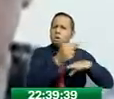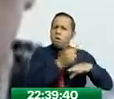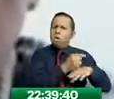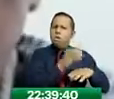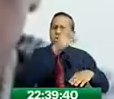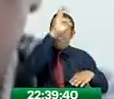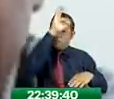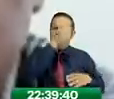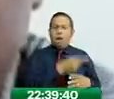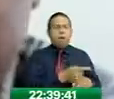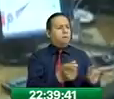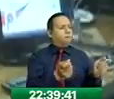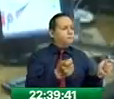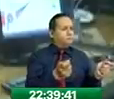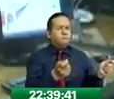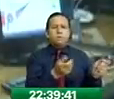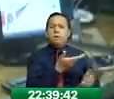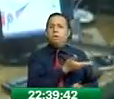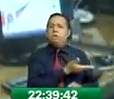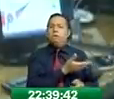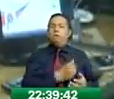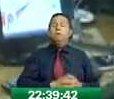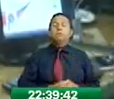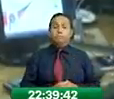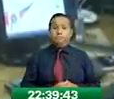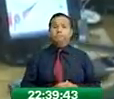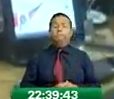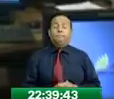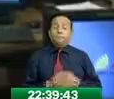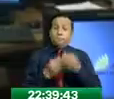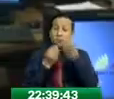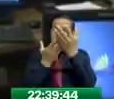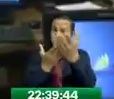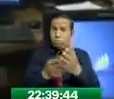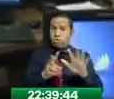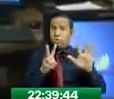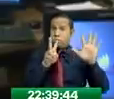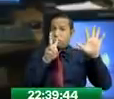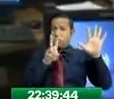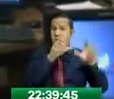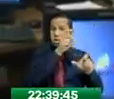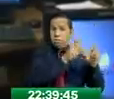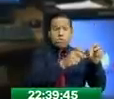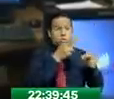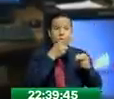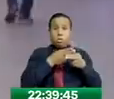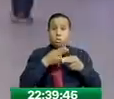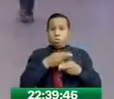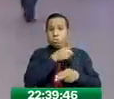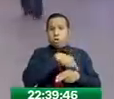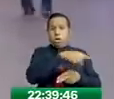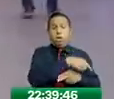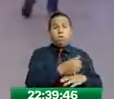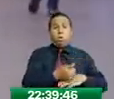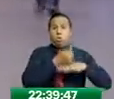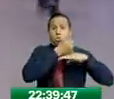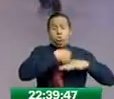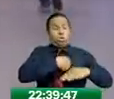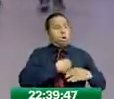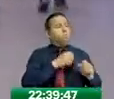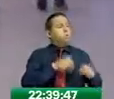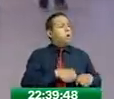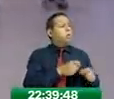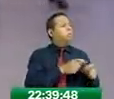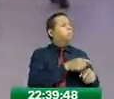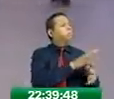los coordinadores zonales. Mencionó específicamente a 7 asambleístas que a través de su cargo gestionarían la designación